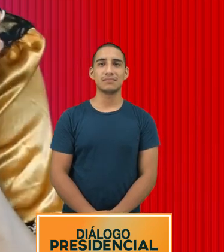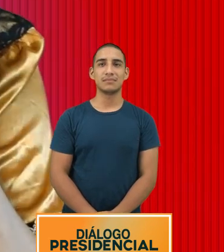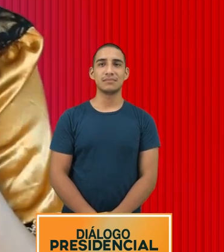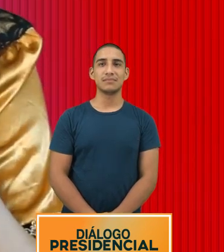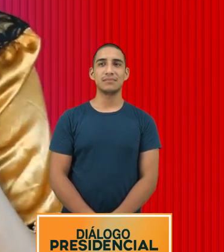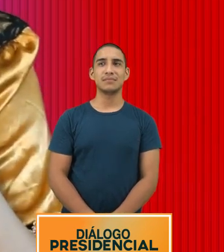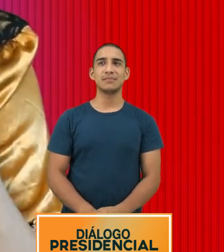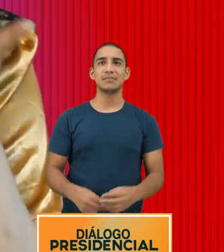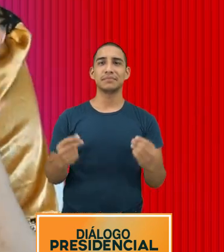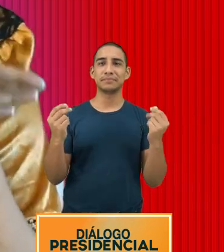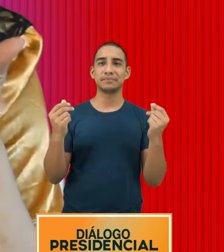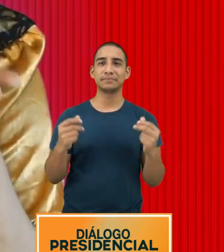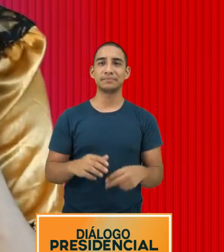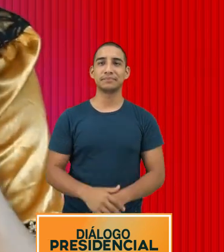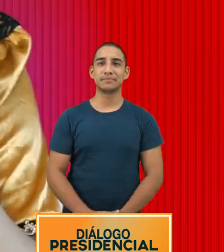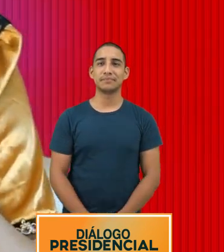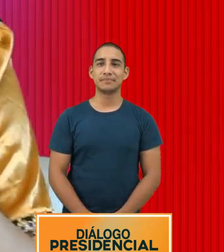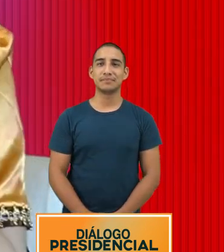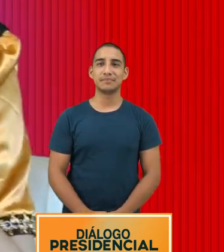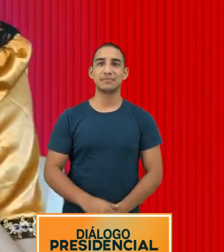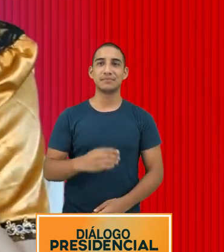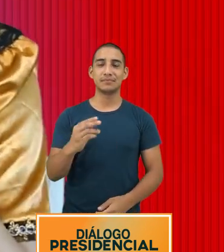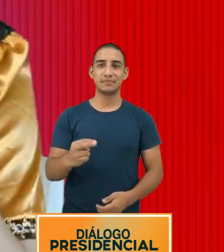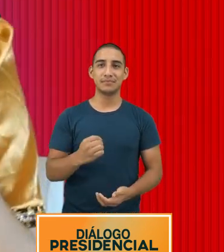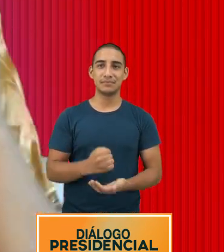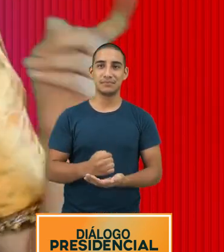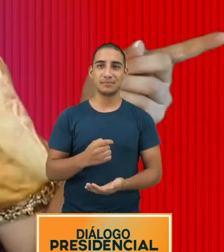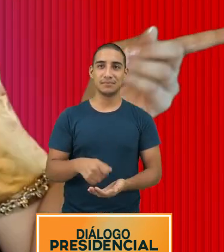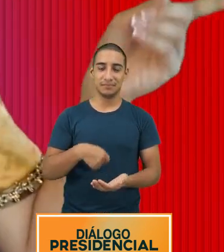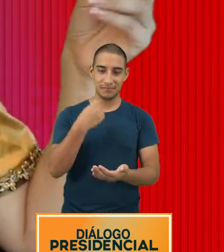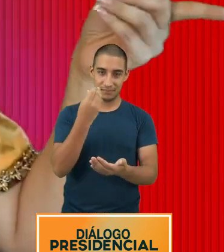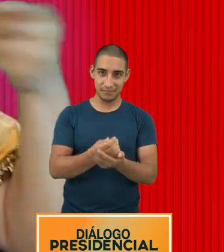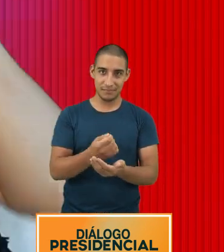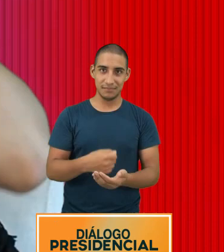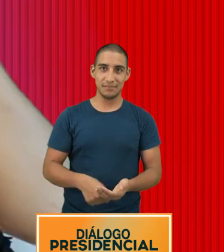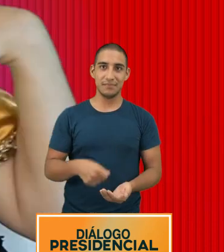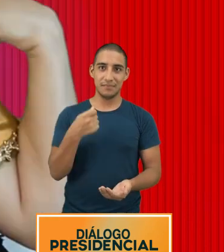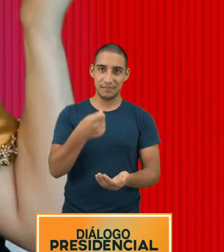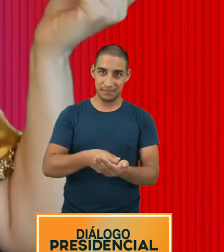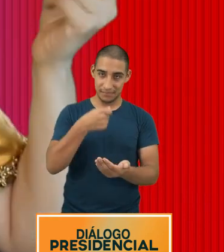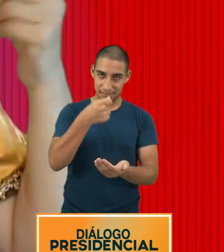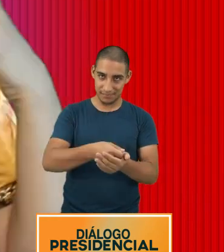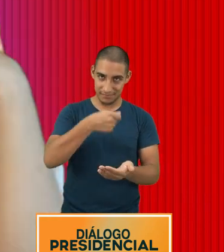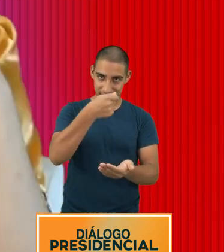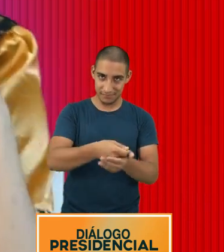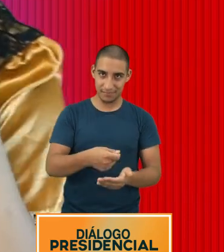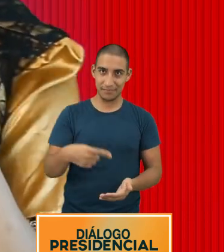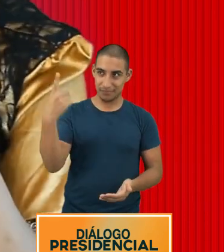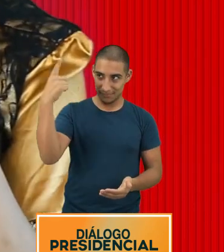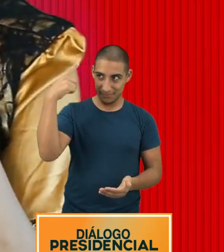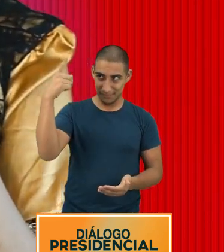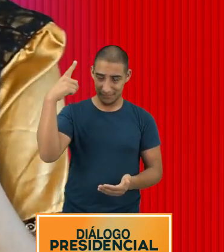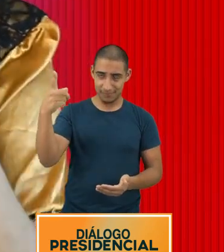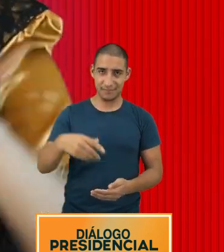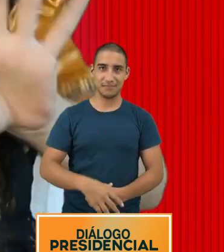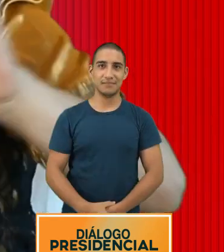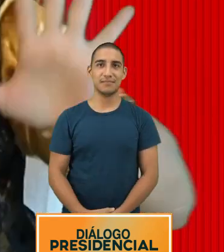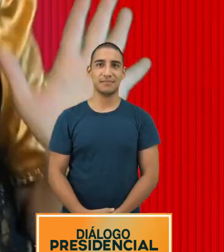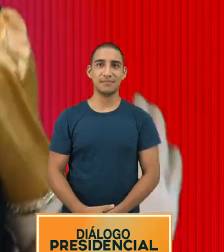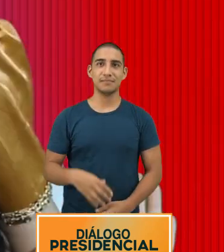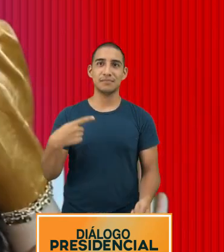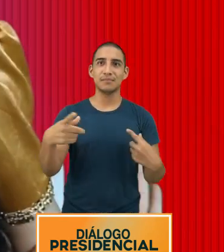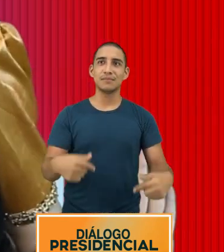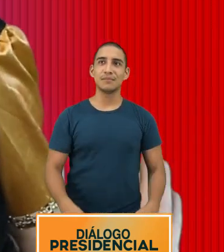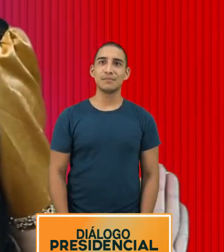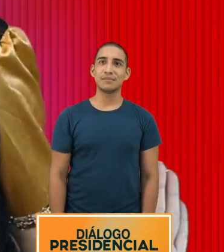ni un centavo ya que está pagado con el mill 600000 que te que te dimos te fuiste a Ginebra si te acuerdas 10 segundos a ver a mí